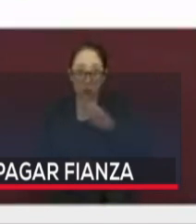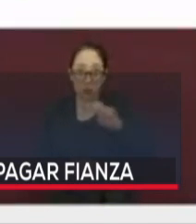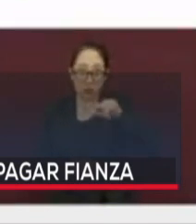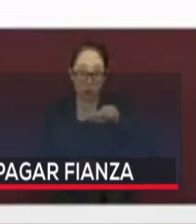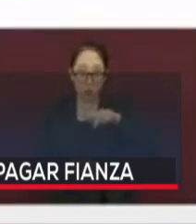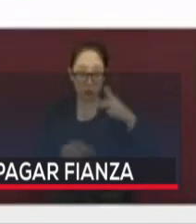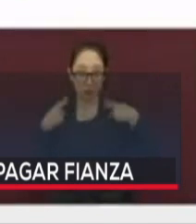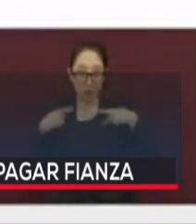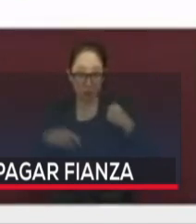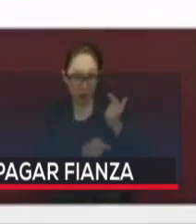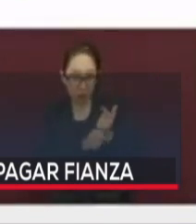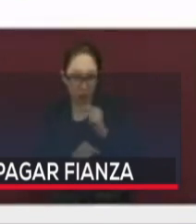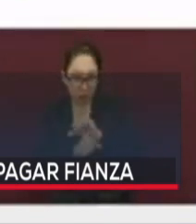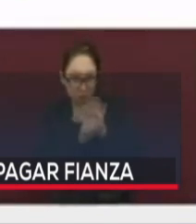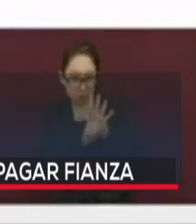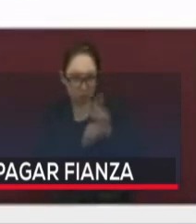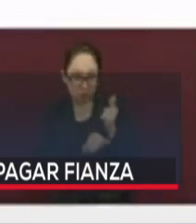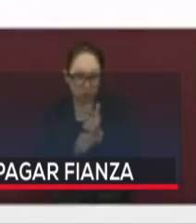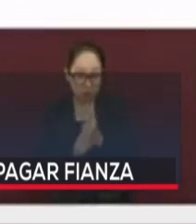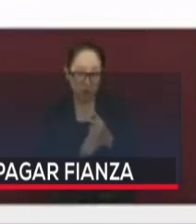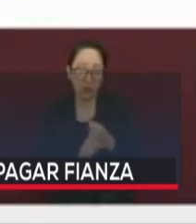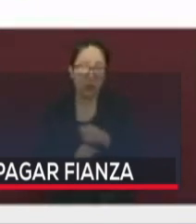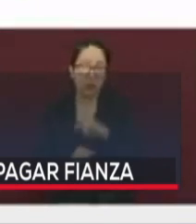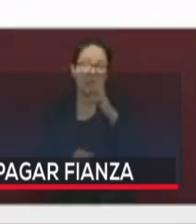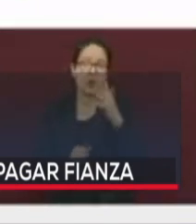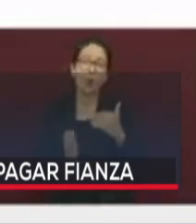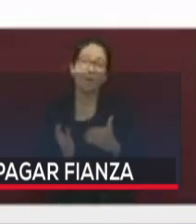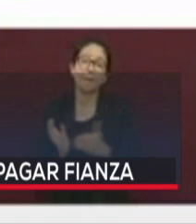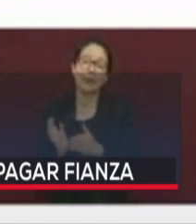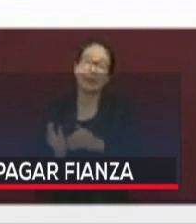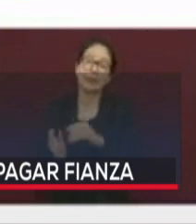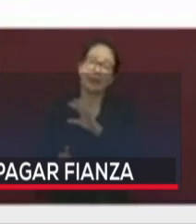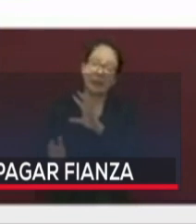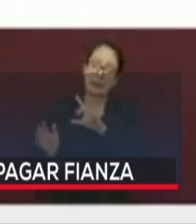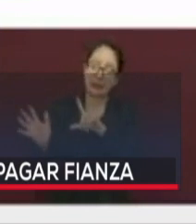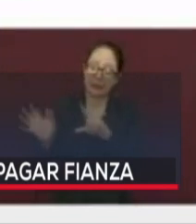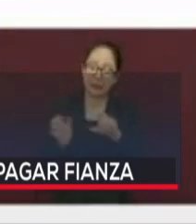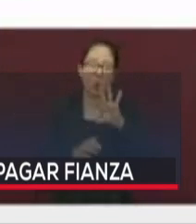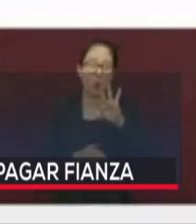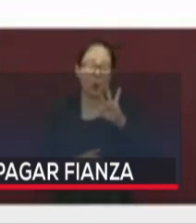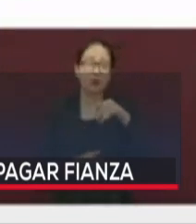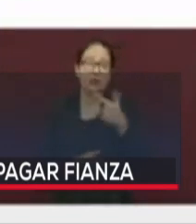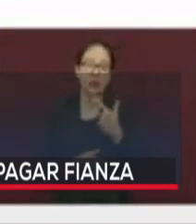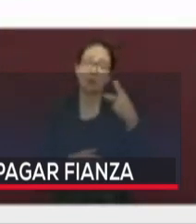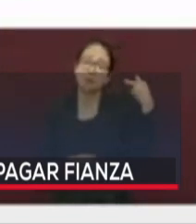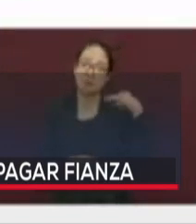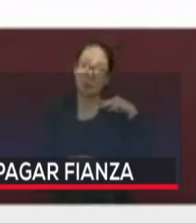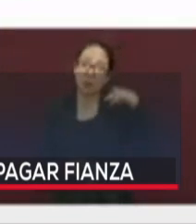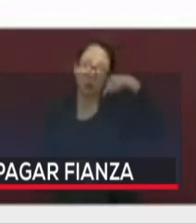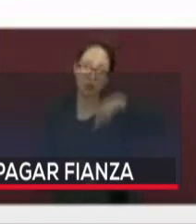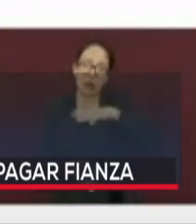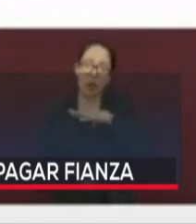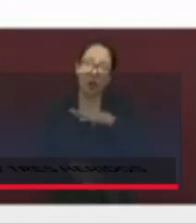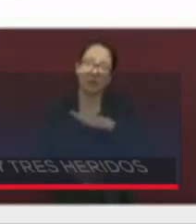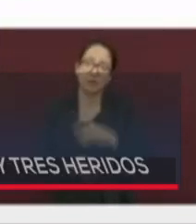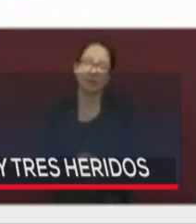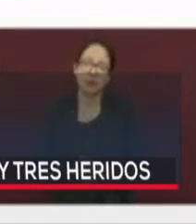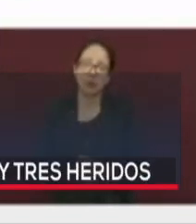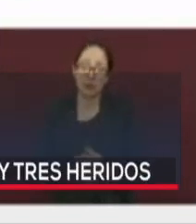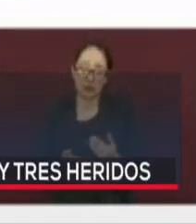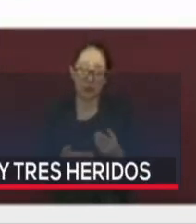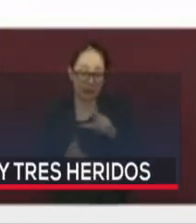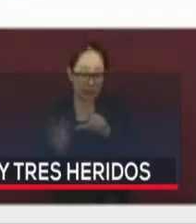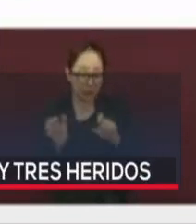positivos ascienden a 5747 se consideran actuales 752